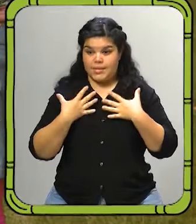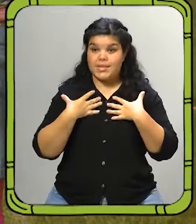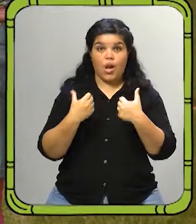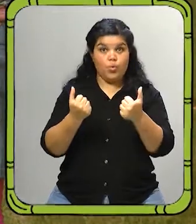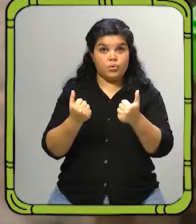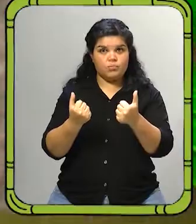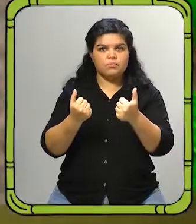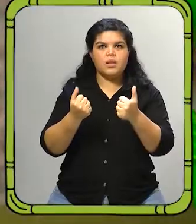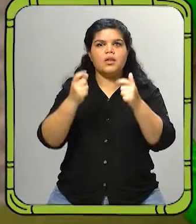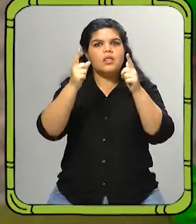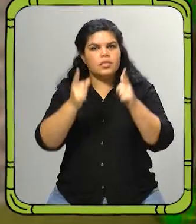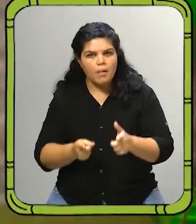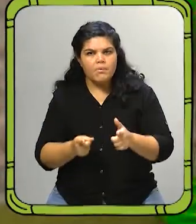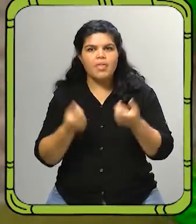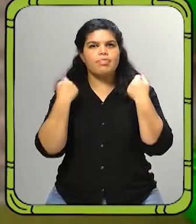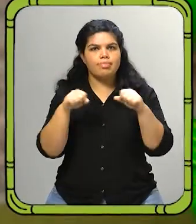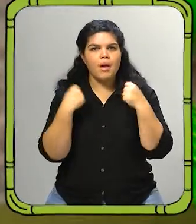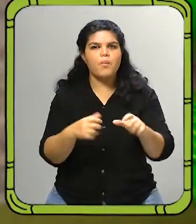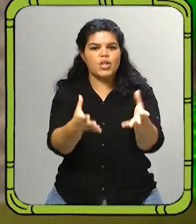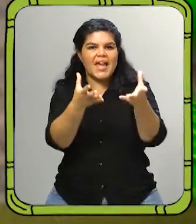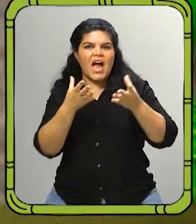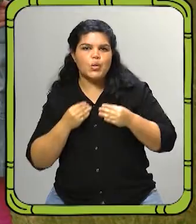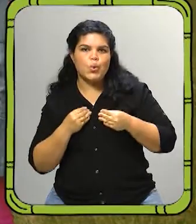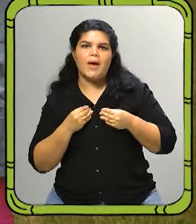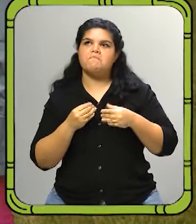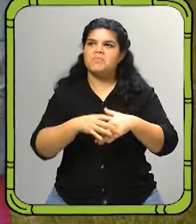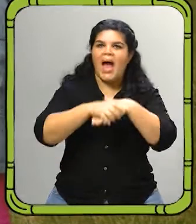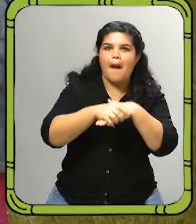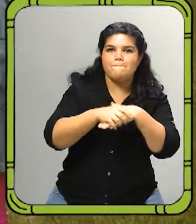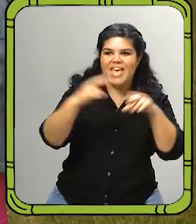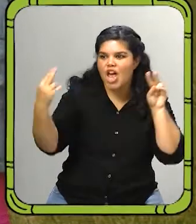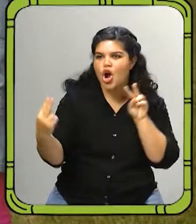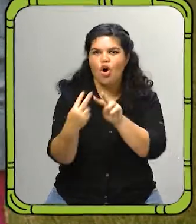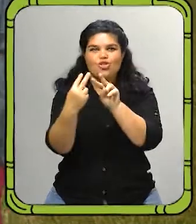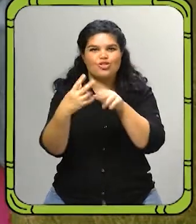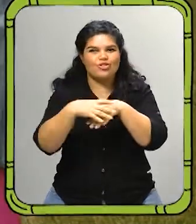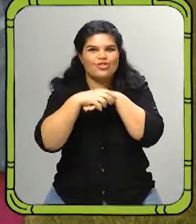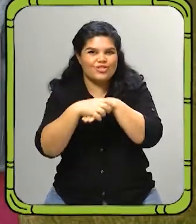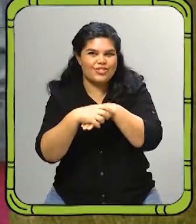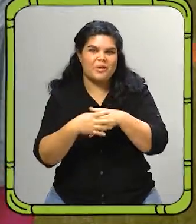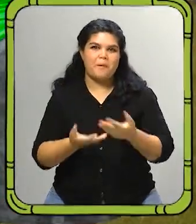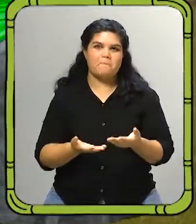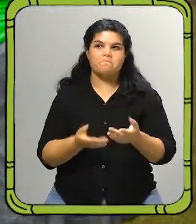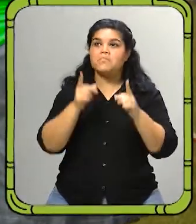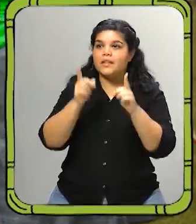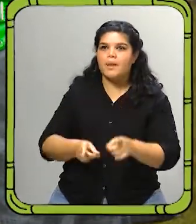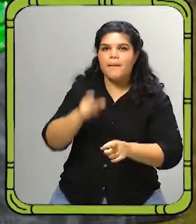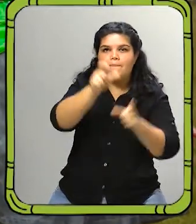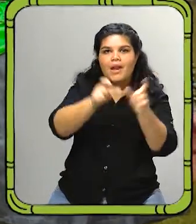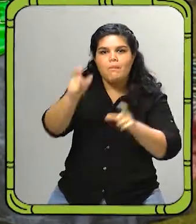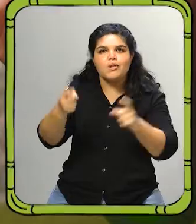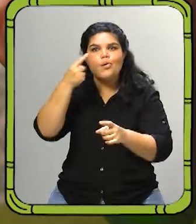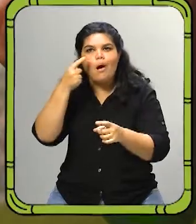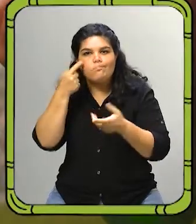importante, sino, ¿saben qué? Para hacer amigos. ¡Claro! Porque para conocer gente. Para